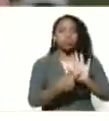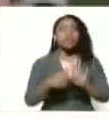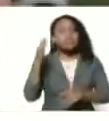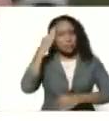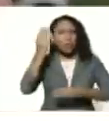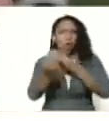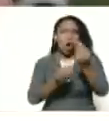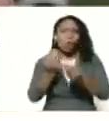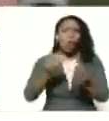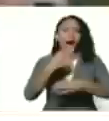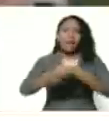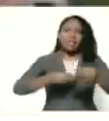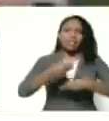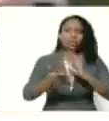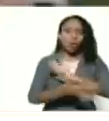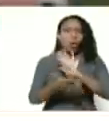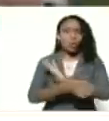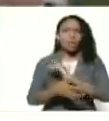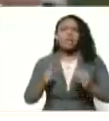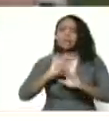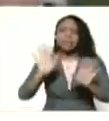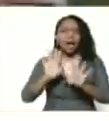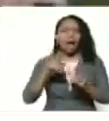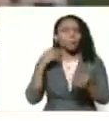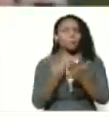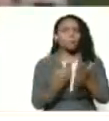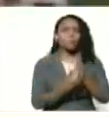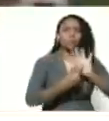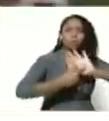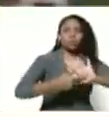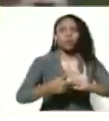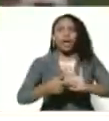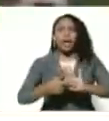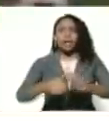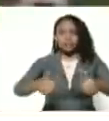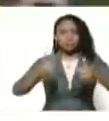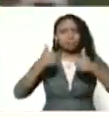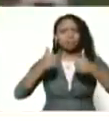hacerlo. Ya demostramos que el estado de bienestar funciona.